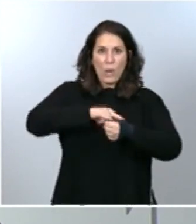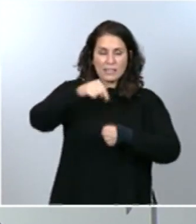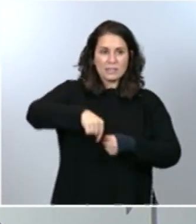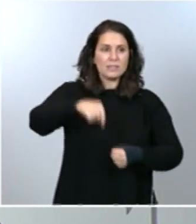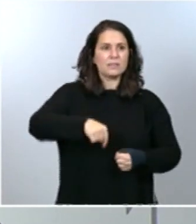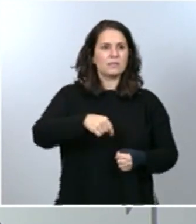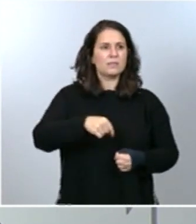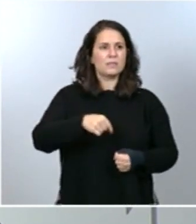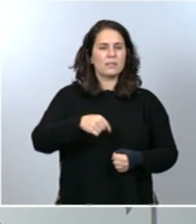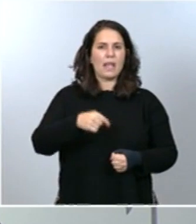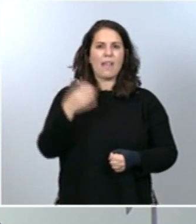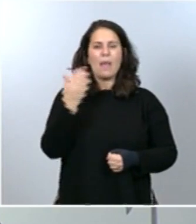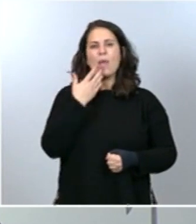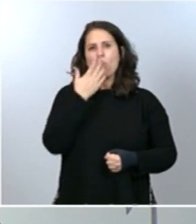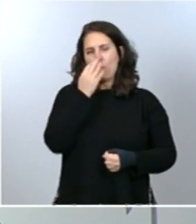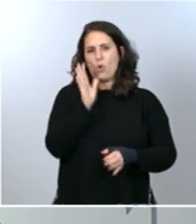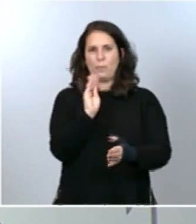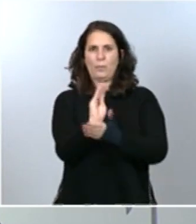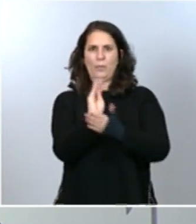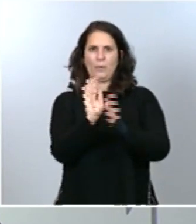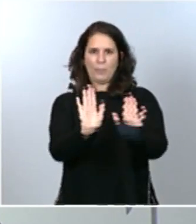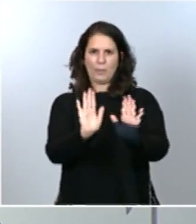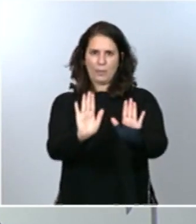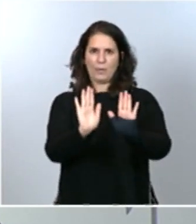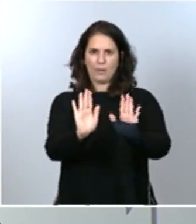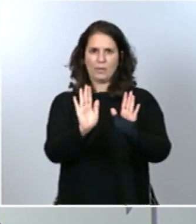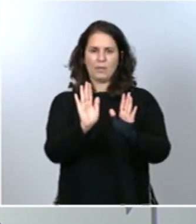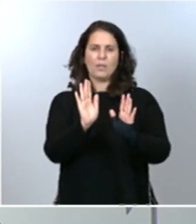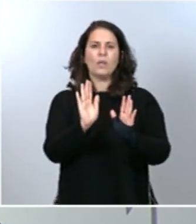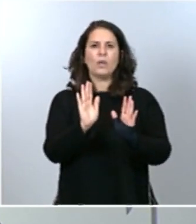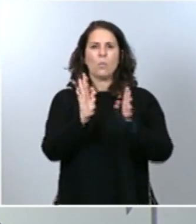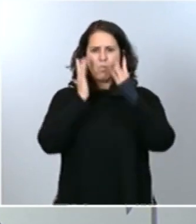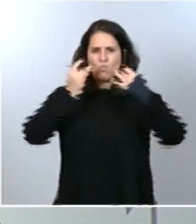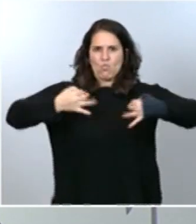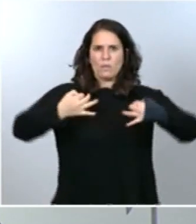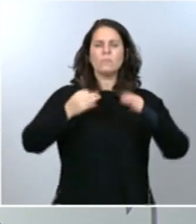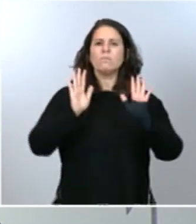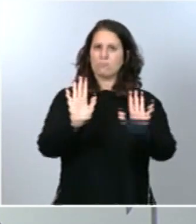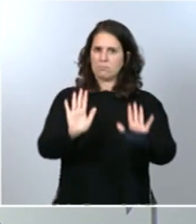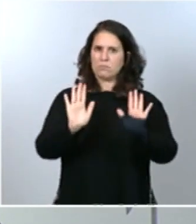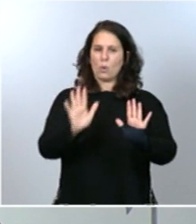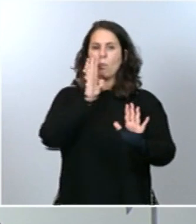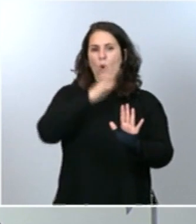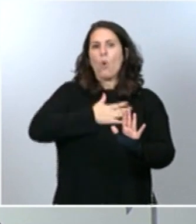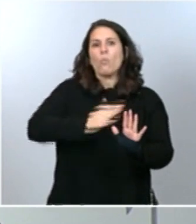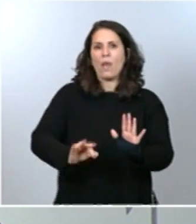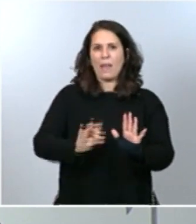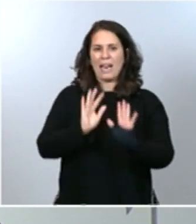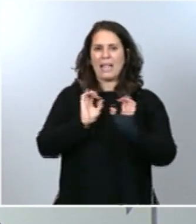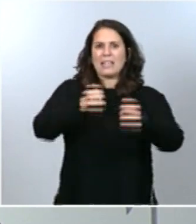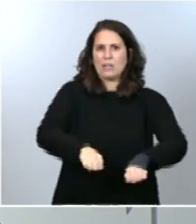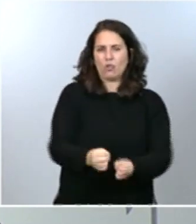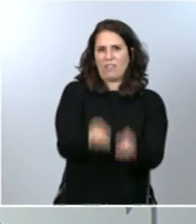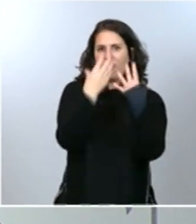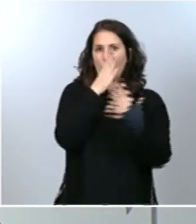cuarentena y verlos con una especial precaución porque se pueden producir retrasos en la notificación no obstante sí que nos